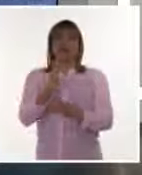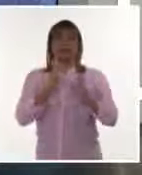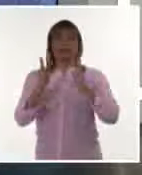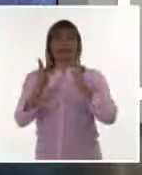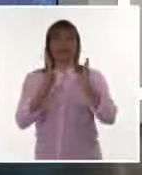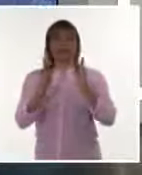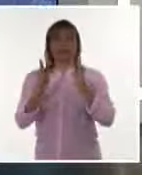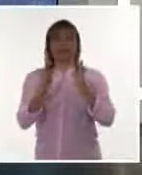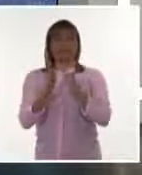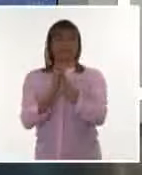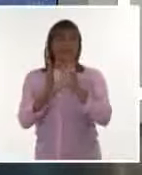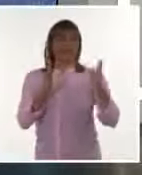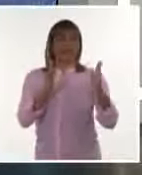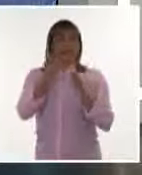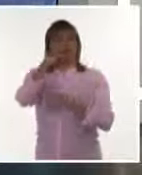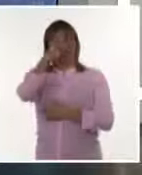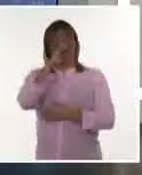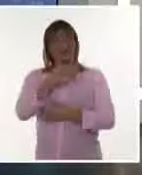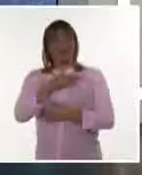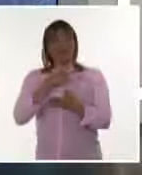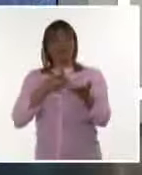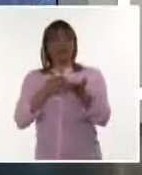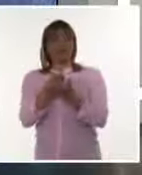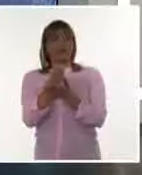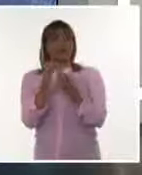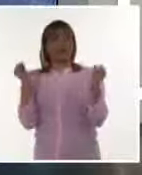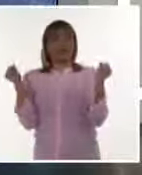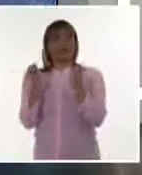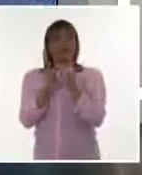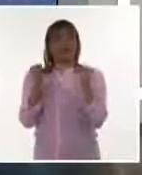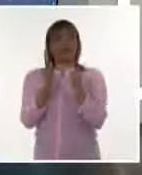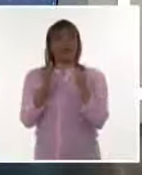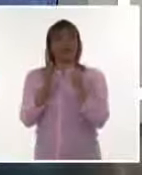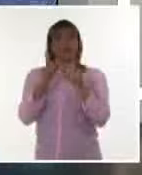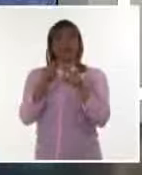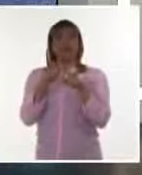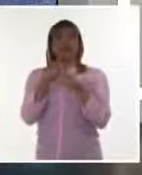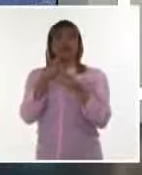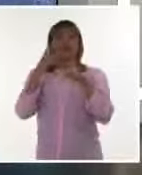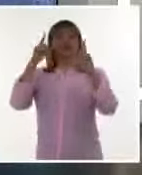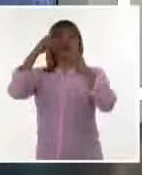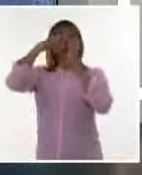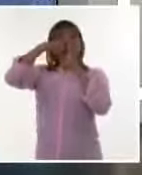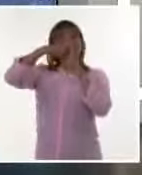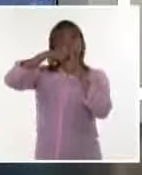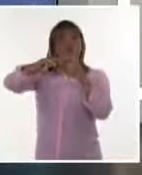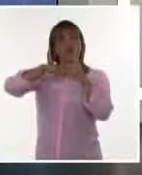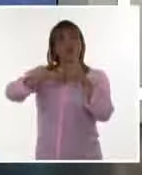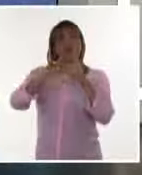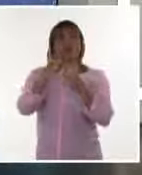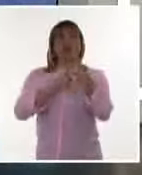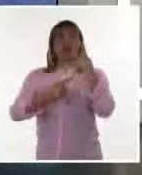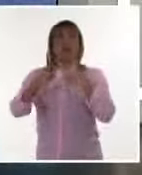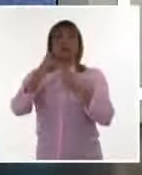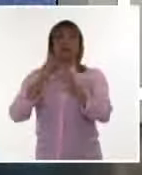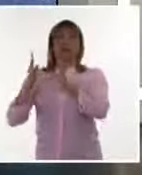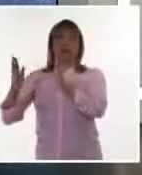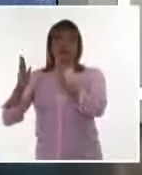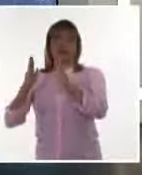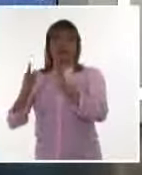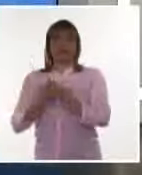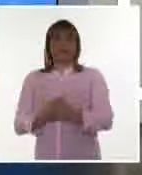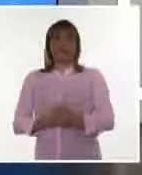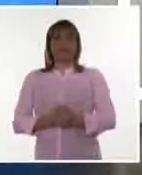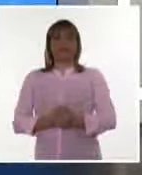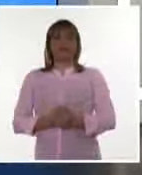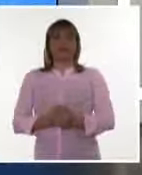archipiélago cubano. Tras el paso del frente frío se impone una nueva masa de aire que produce un ligero descenso en las temperaturas en el occidente del país. El pronóstico del